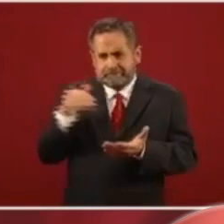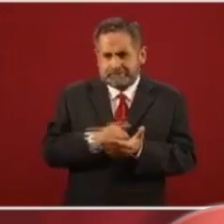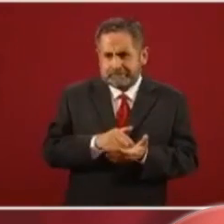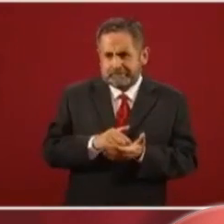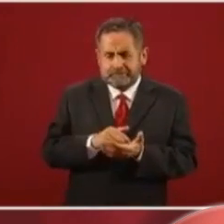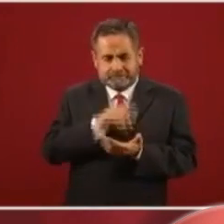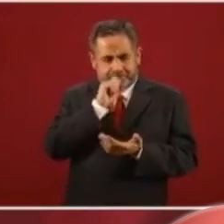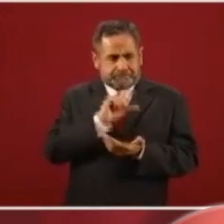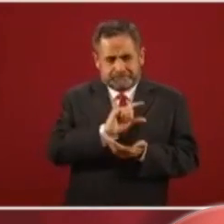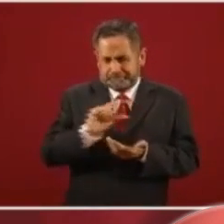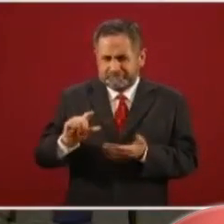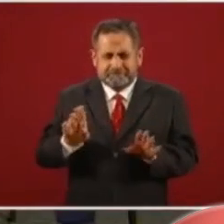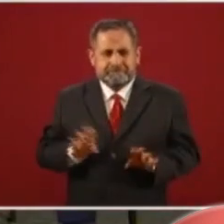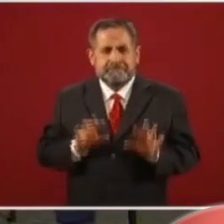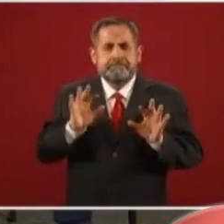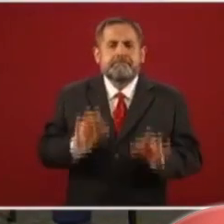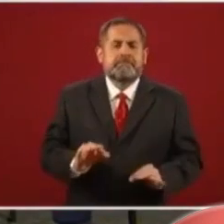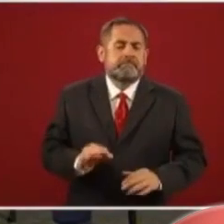60,000 del medicamento ideal.